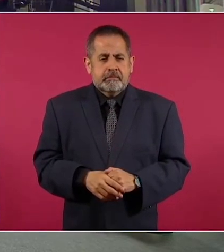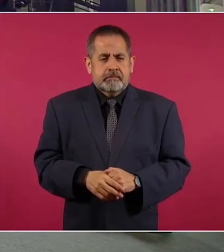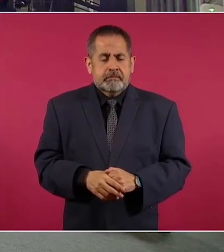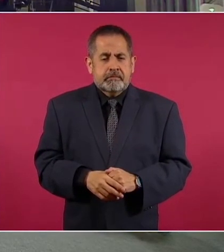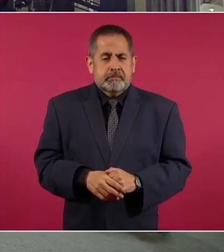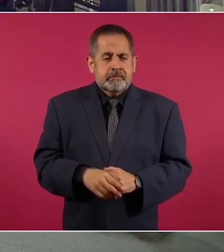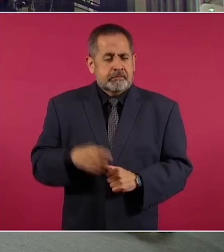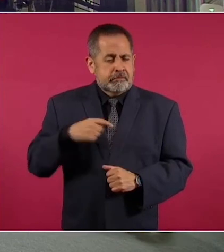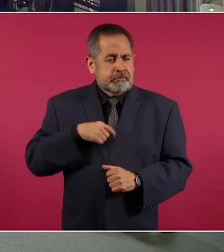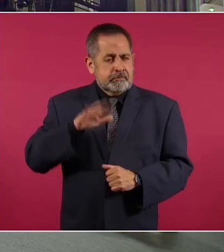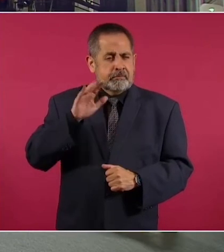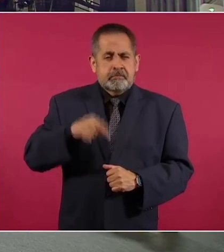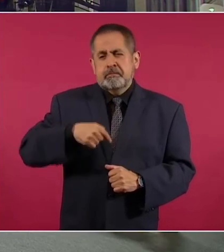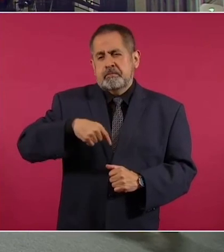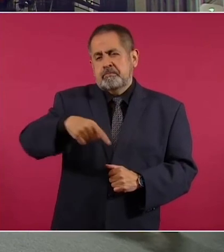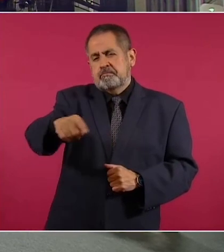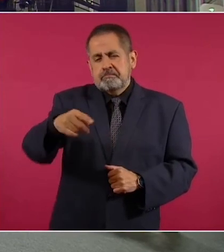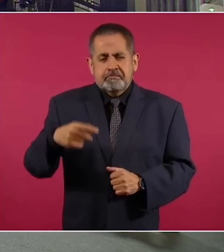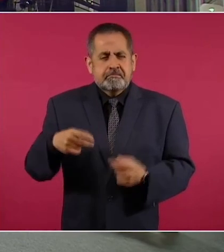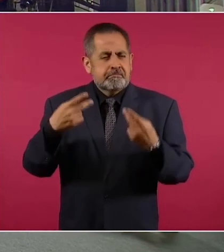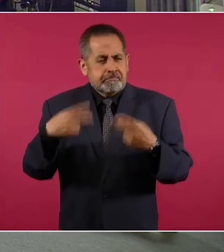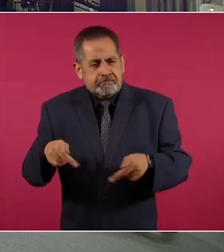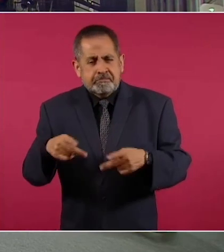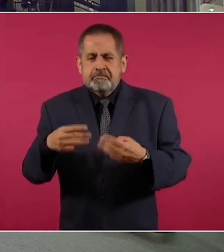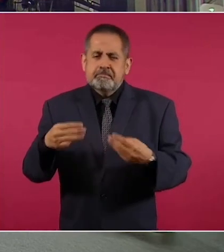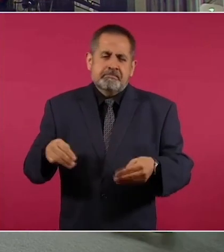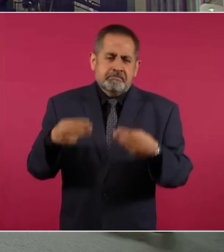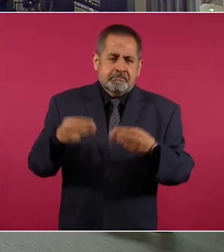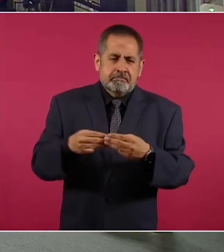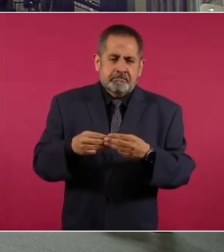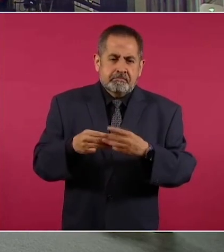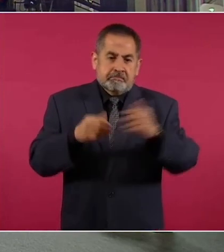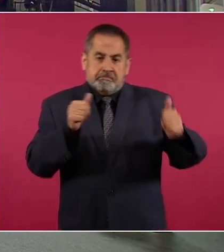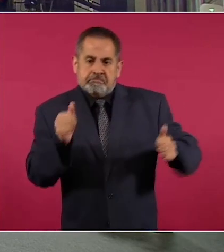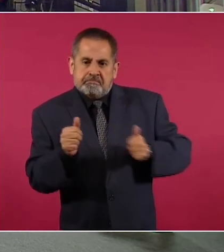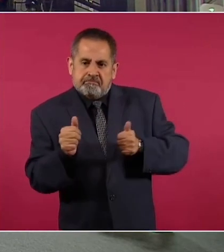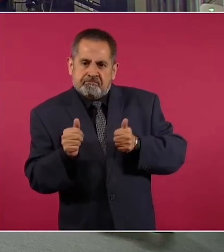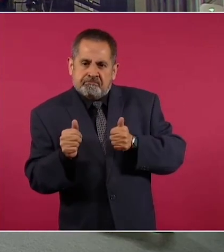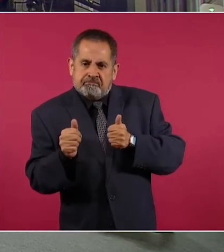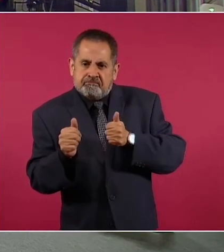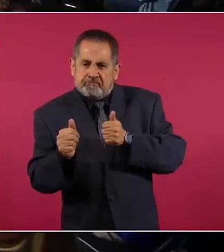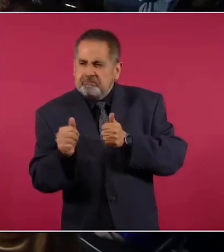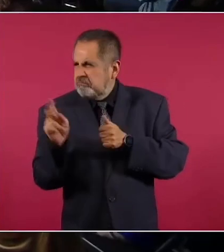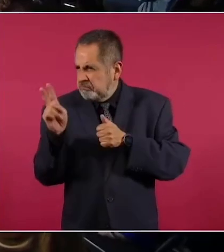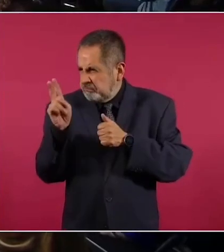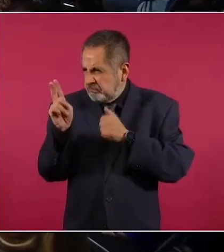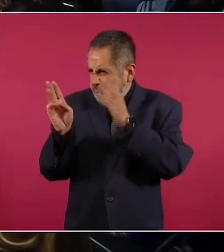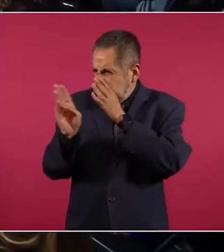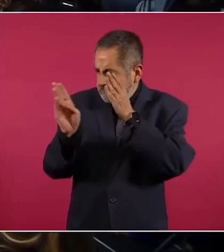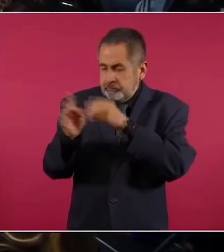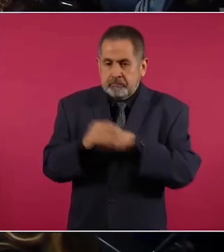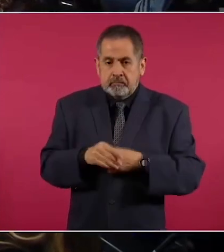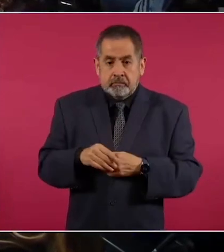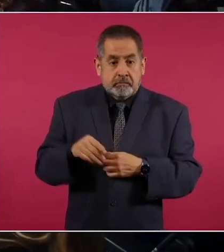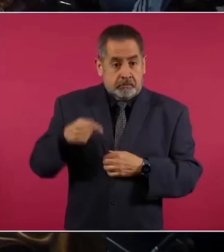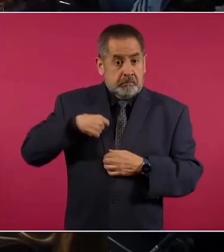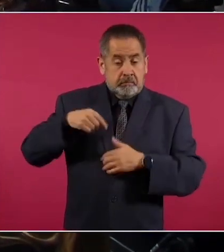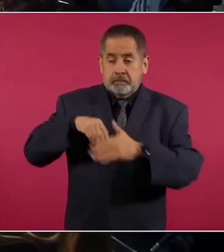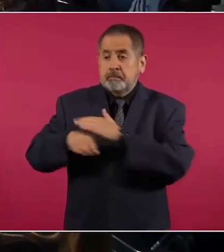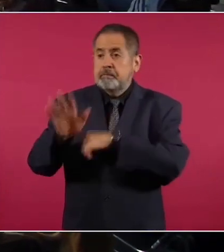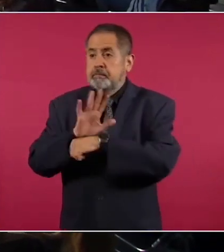un centro comercial o al mercado, ya iban detrás de mí. Íbamos al cine y se metían al